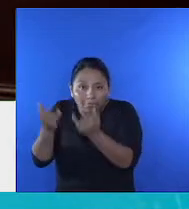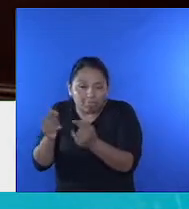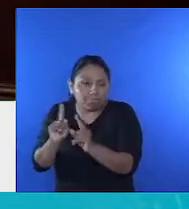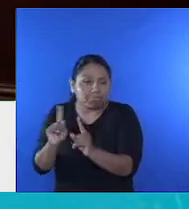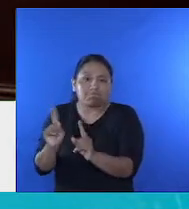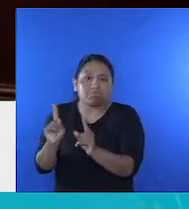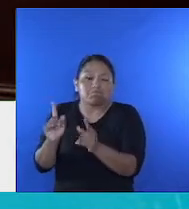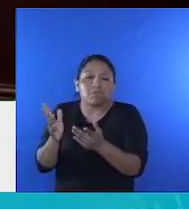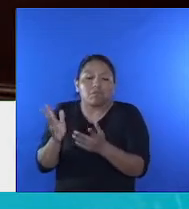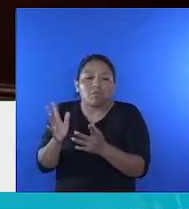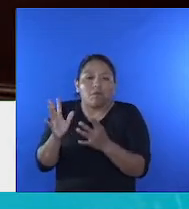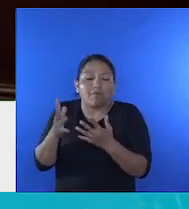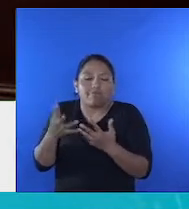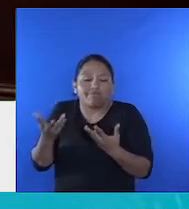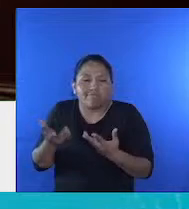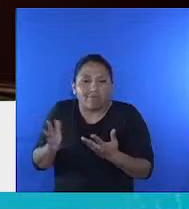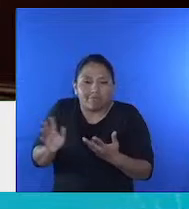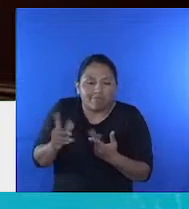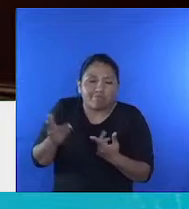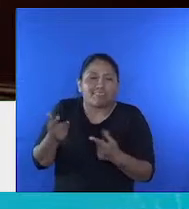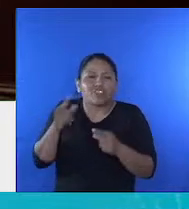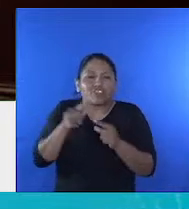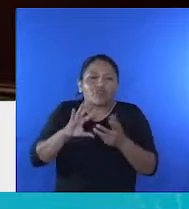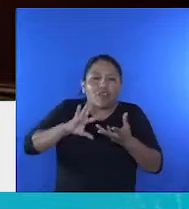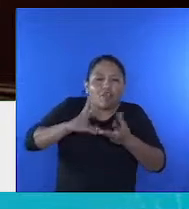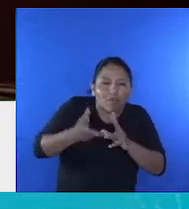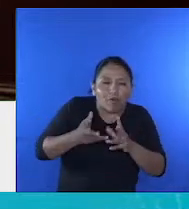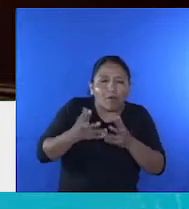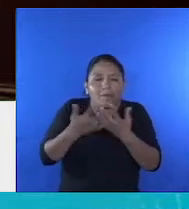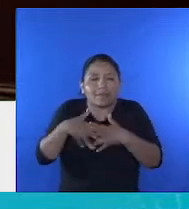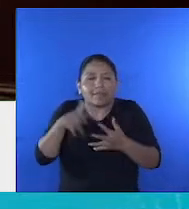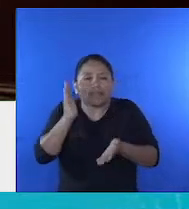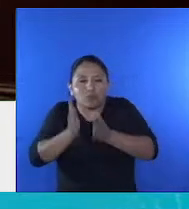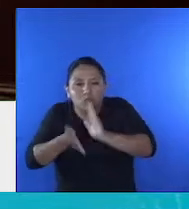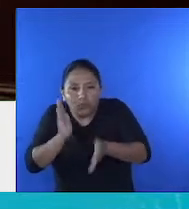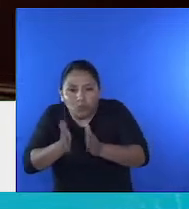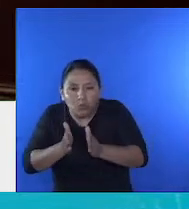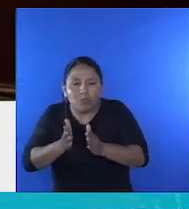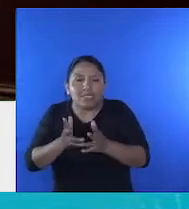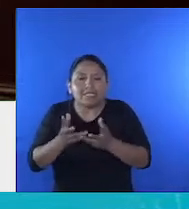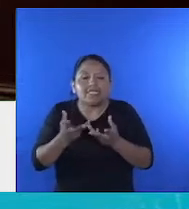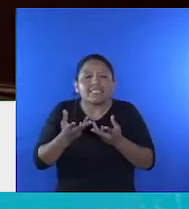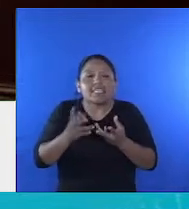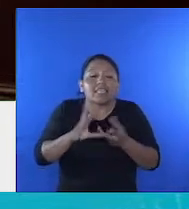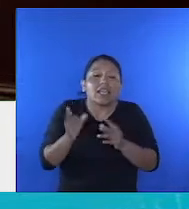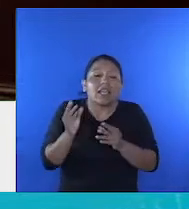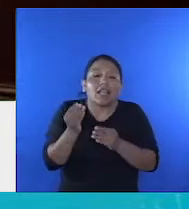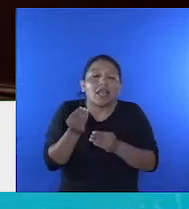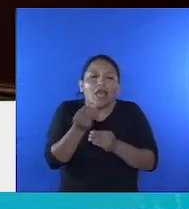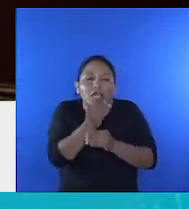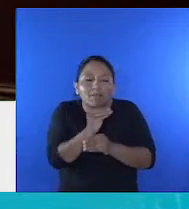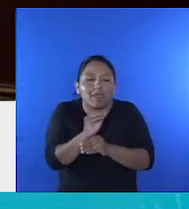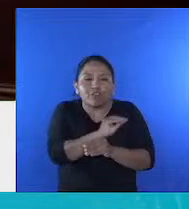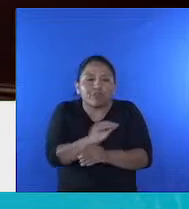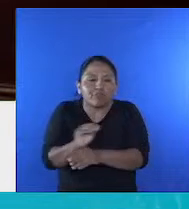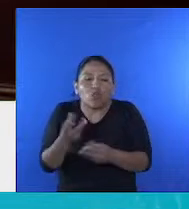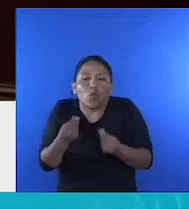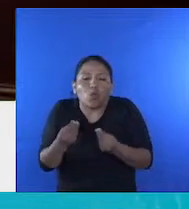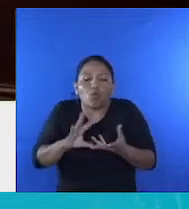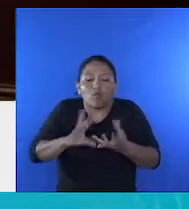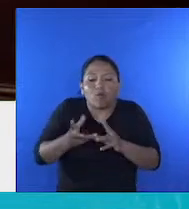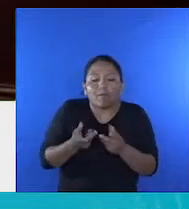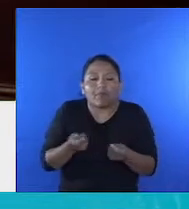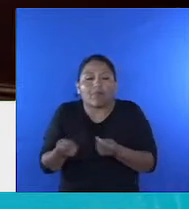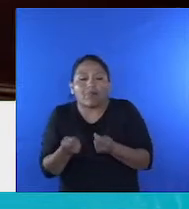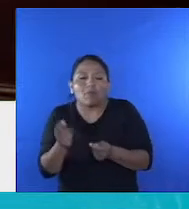cual demuestra claramente un carácter sistemático de torturas y de la distribución de los alimentos como un esquema